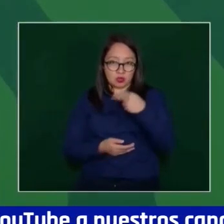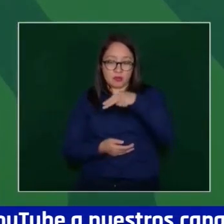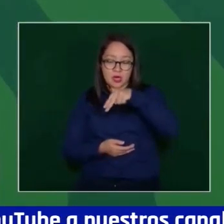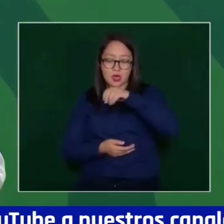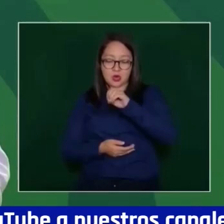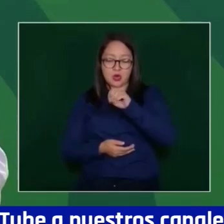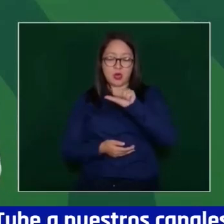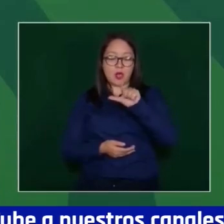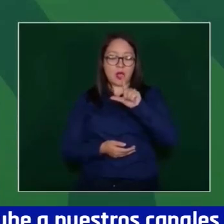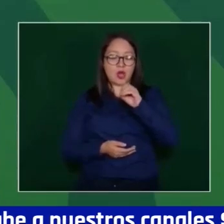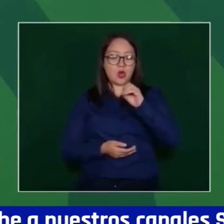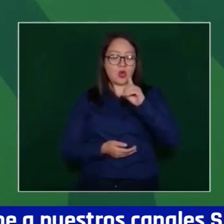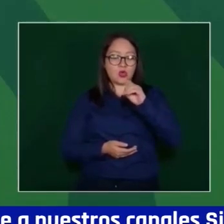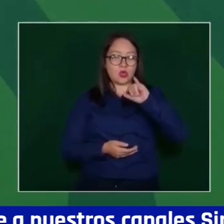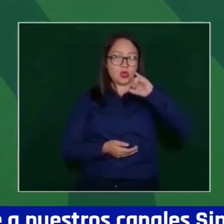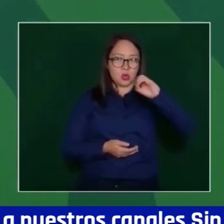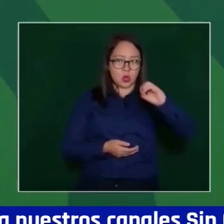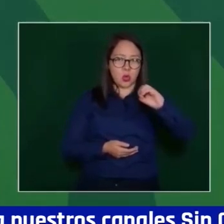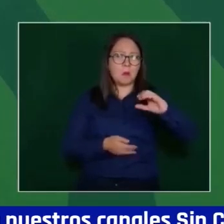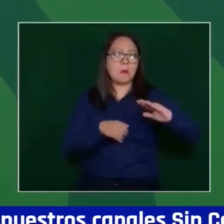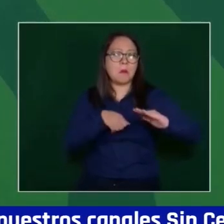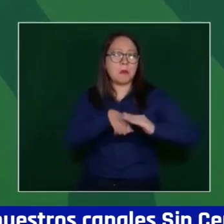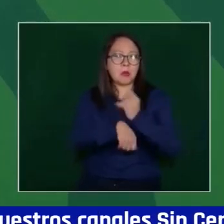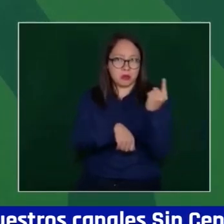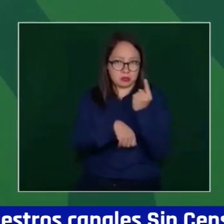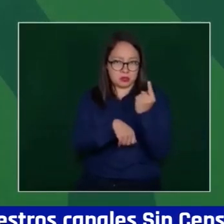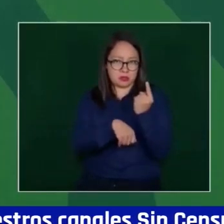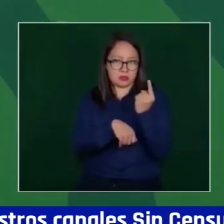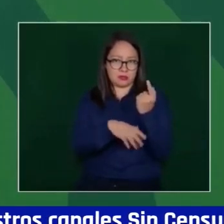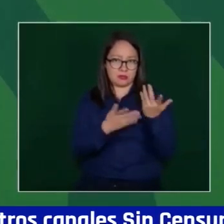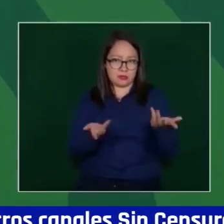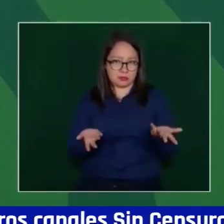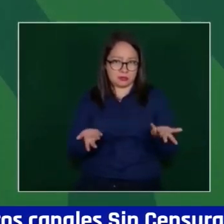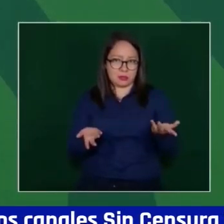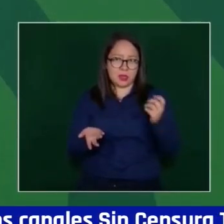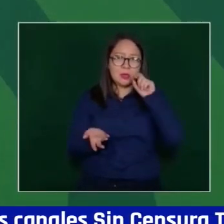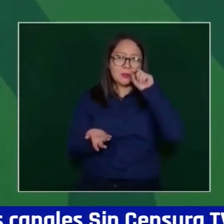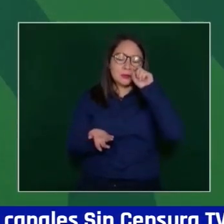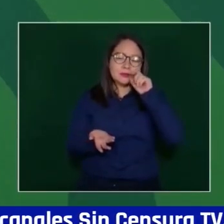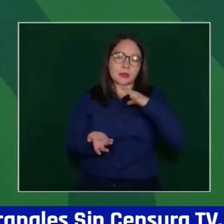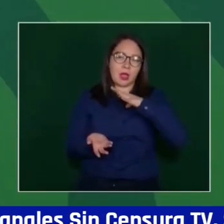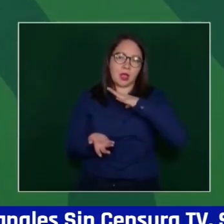porque como se está señalando de que